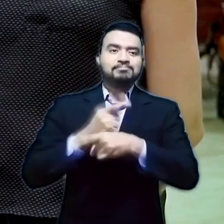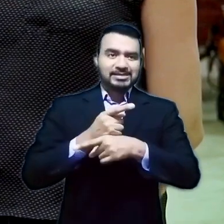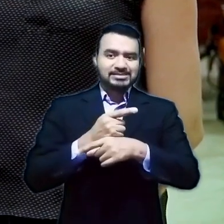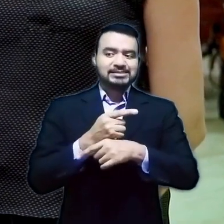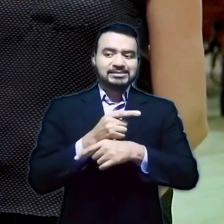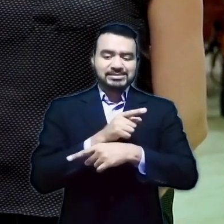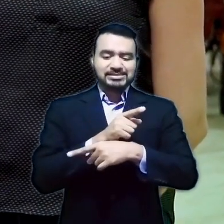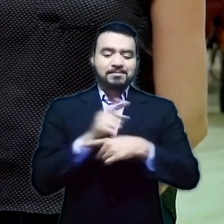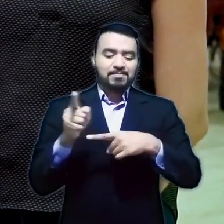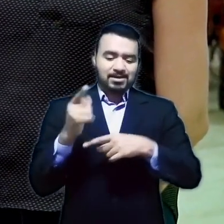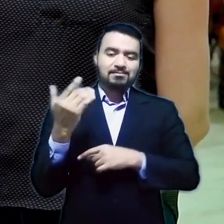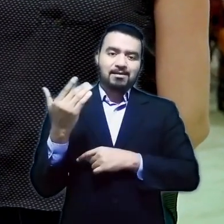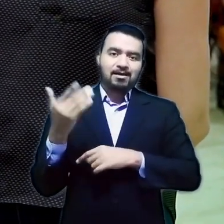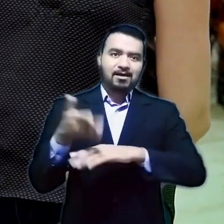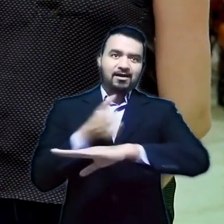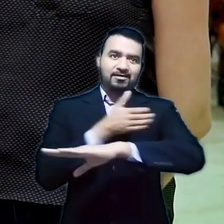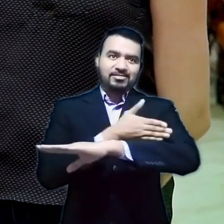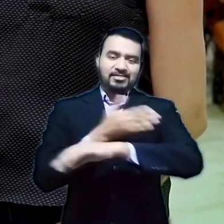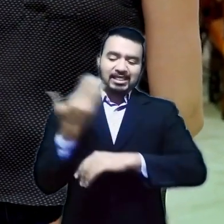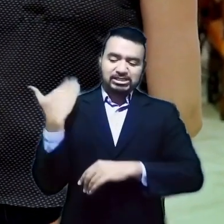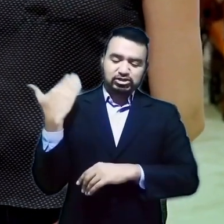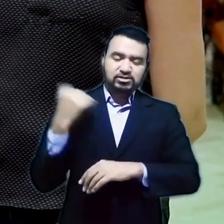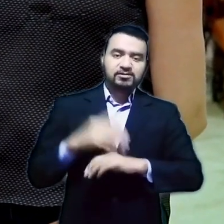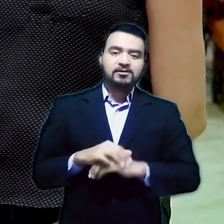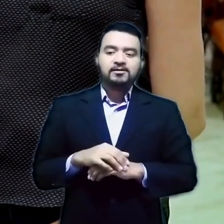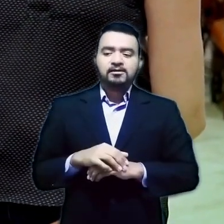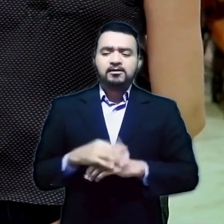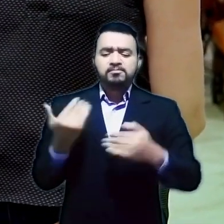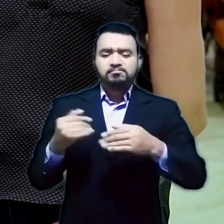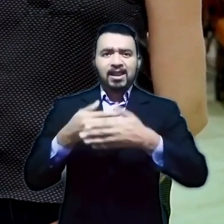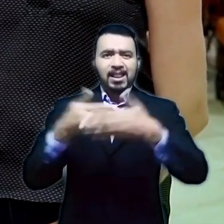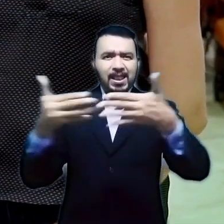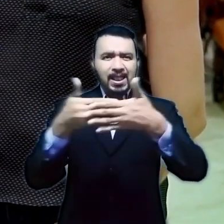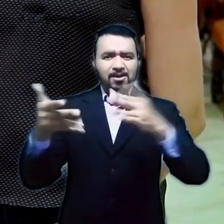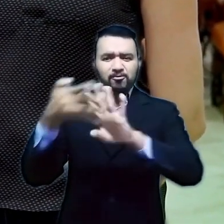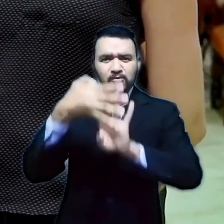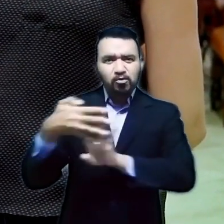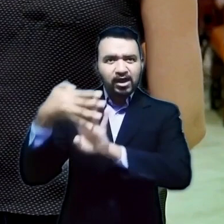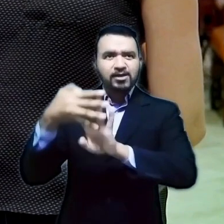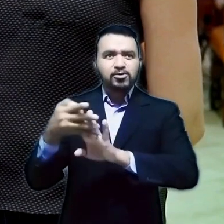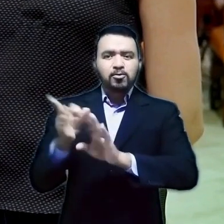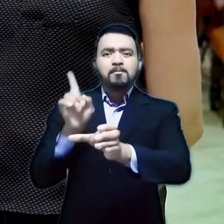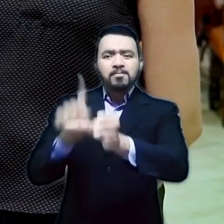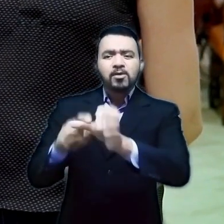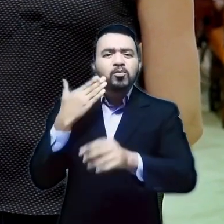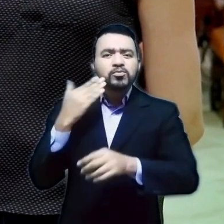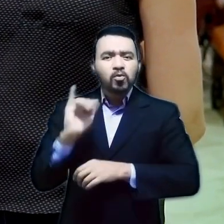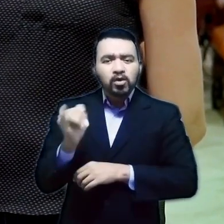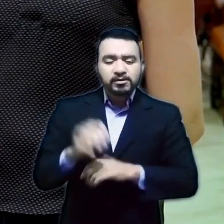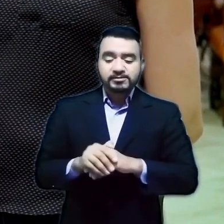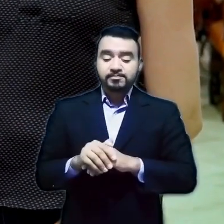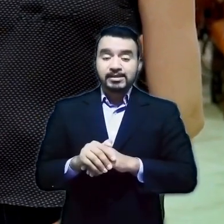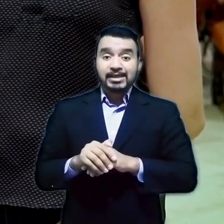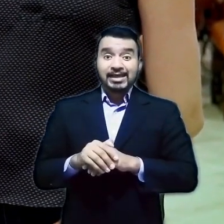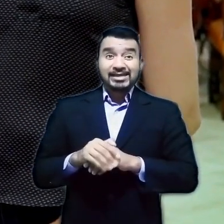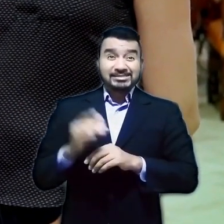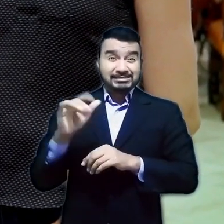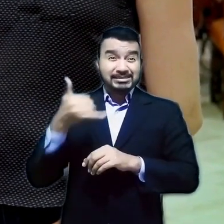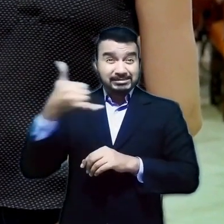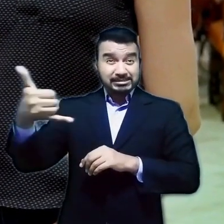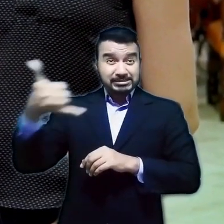semana pasada, la solicitud, el formulario lo llenamos jueves, el viernes me estaban llamando, el sábado